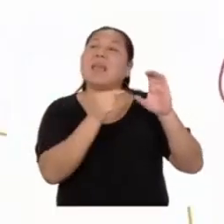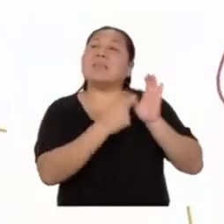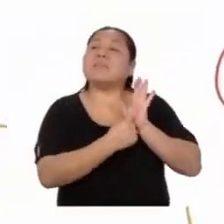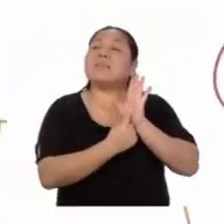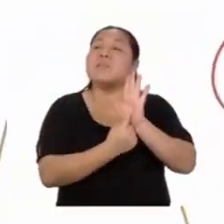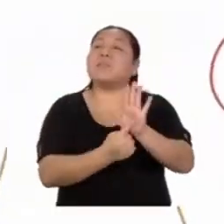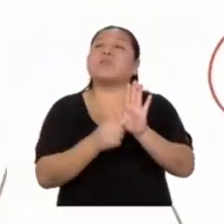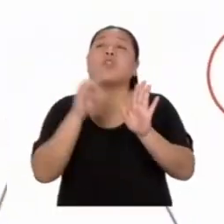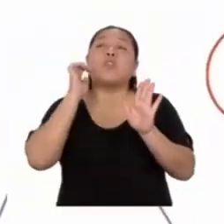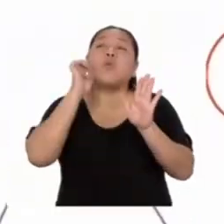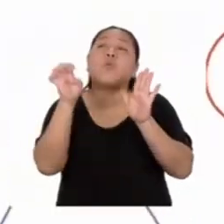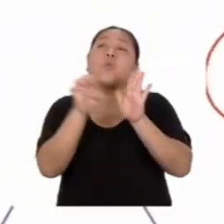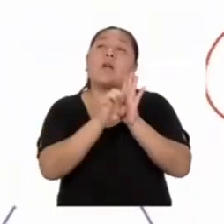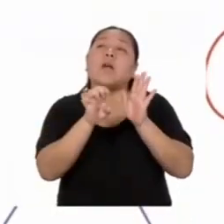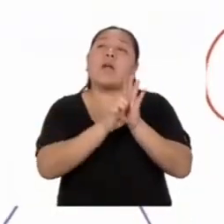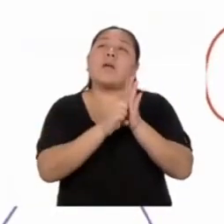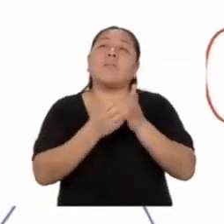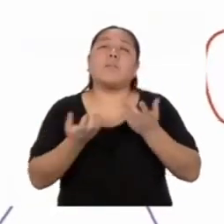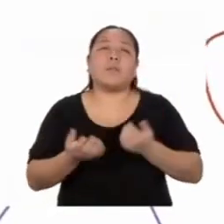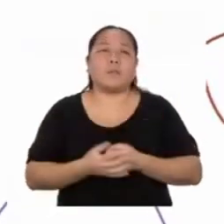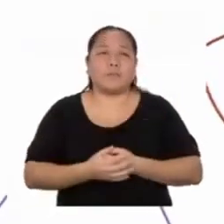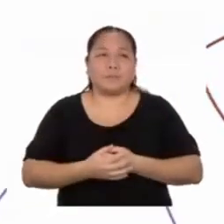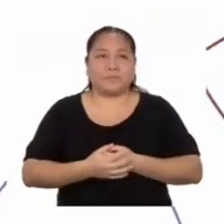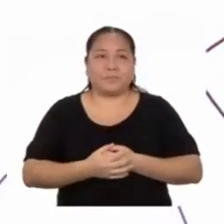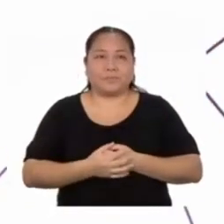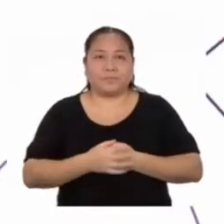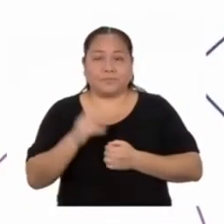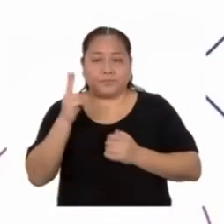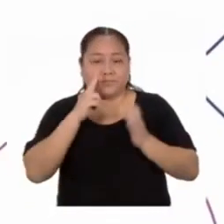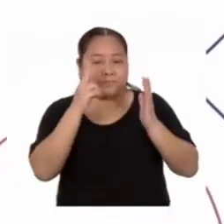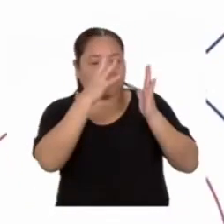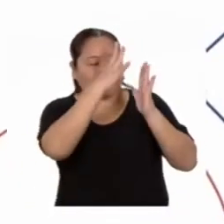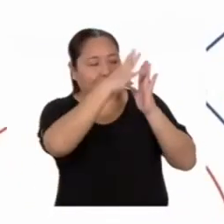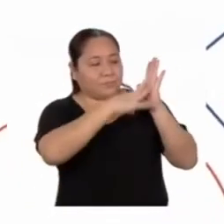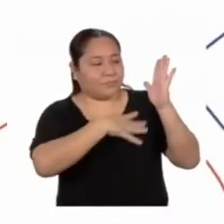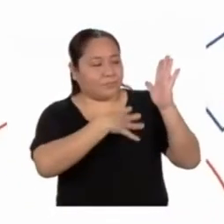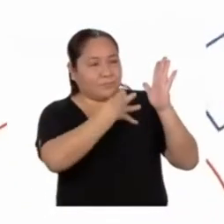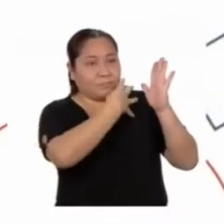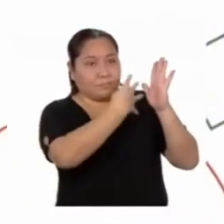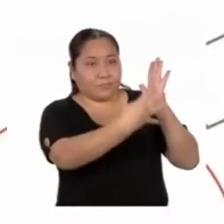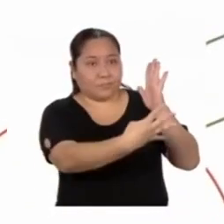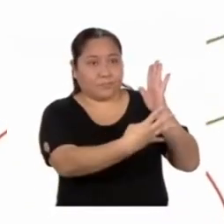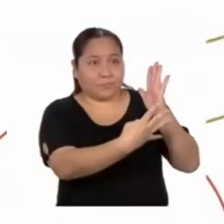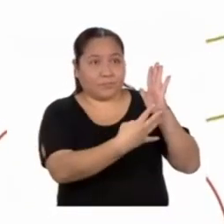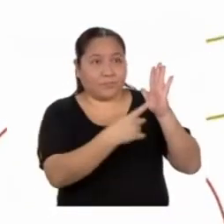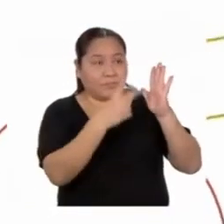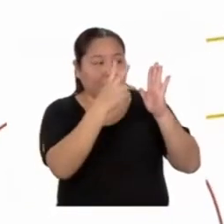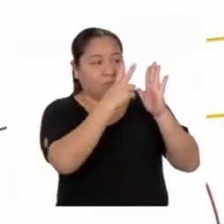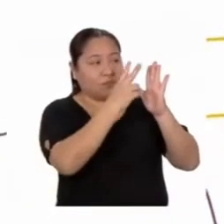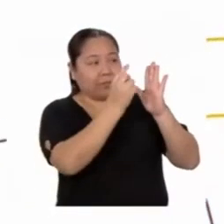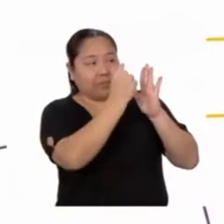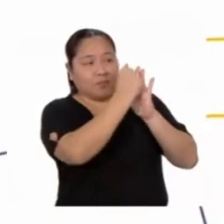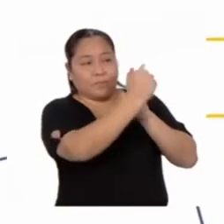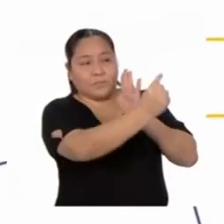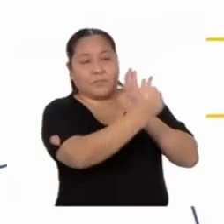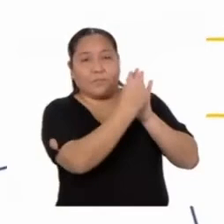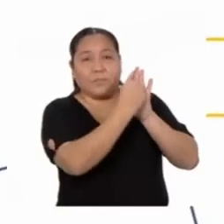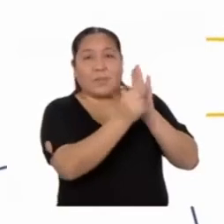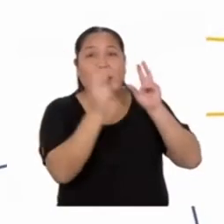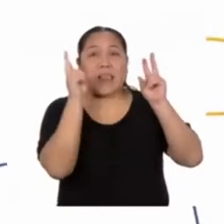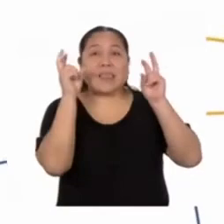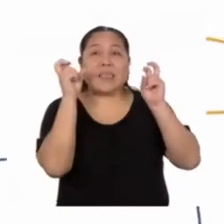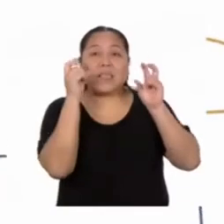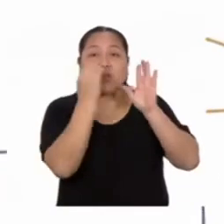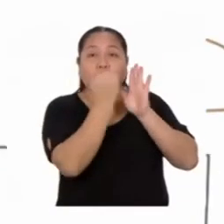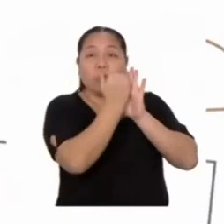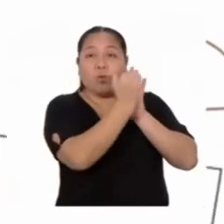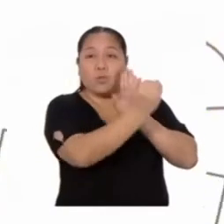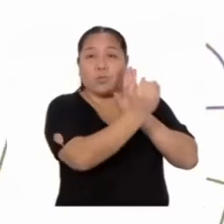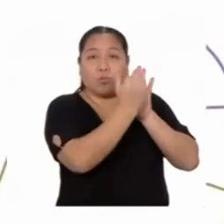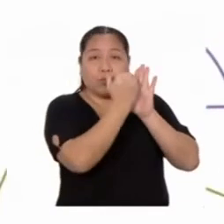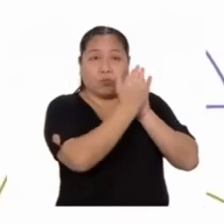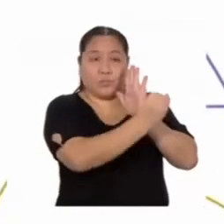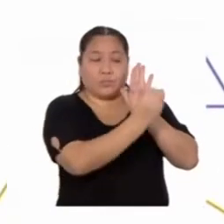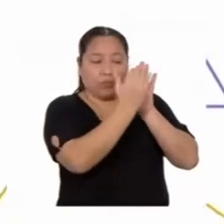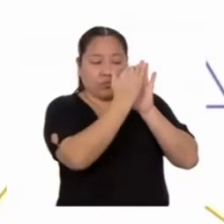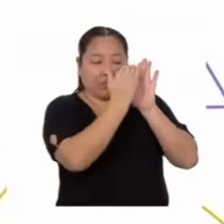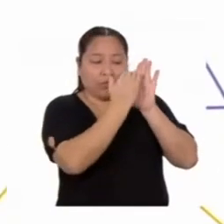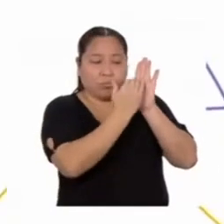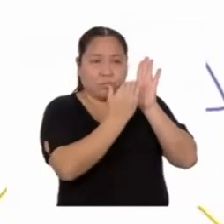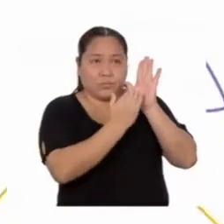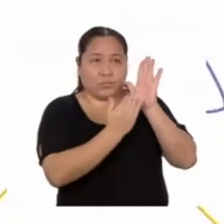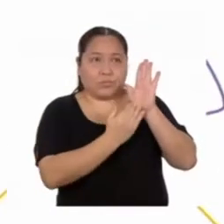ejemplificando. Leamos este cuadro. Recordemos leer el título de la tabla y los aspectos que